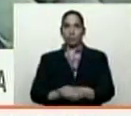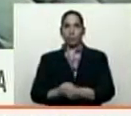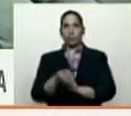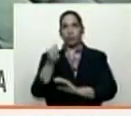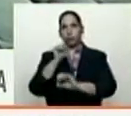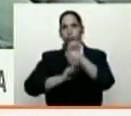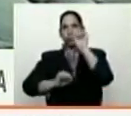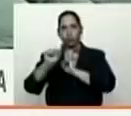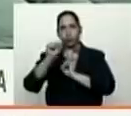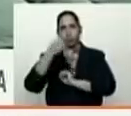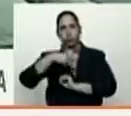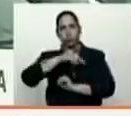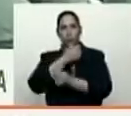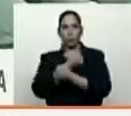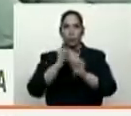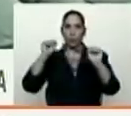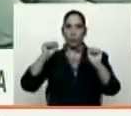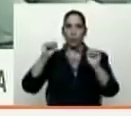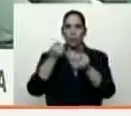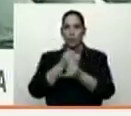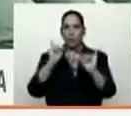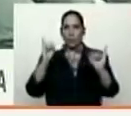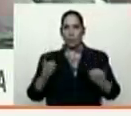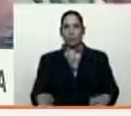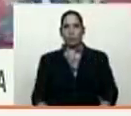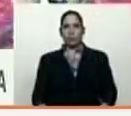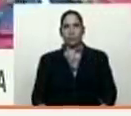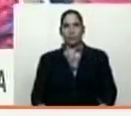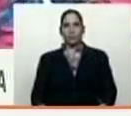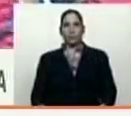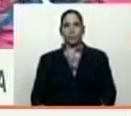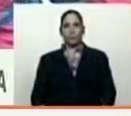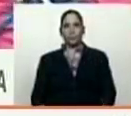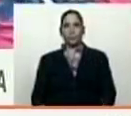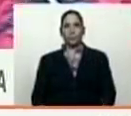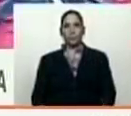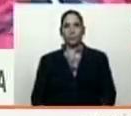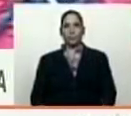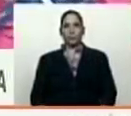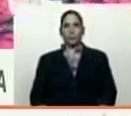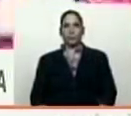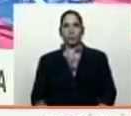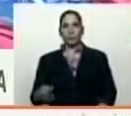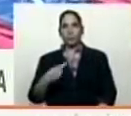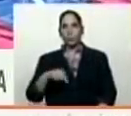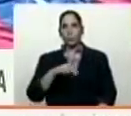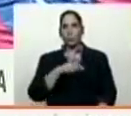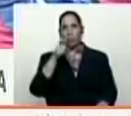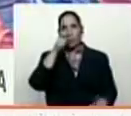defensa a nuestra soberanía, a nuestra independencia. Y nuestro pueblo, uy,